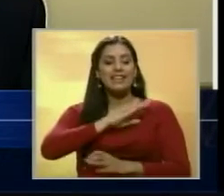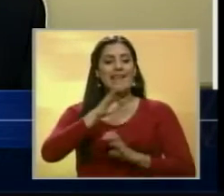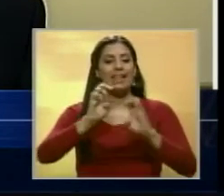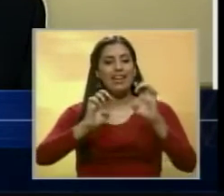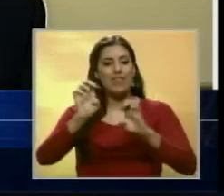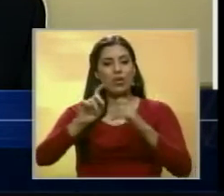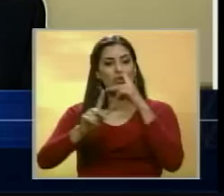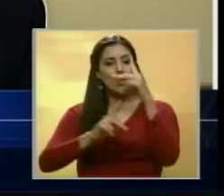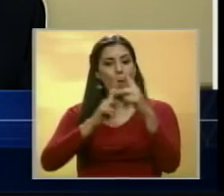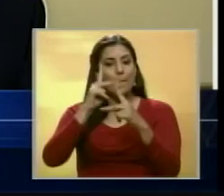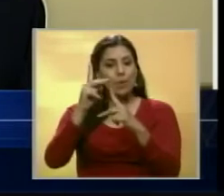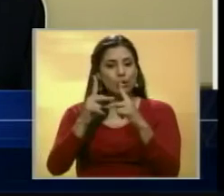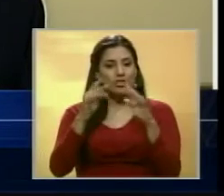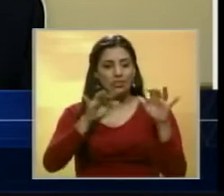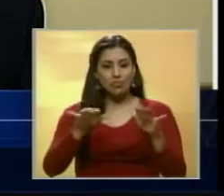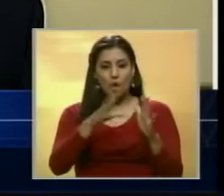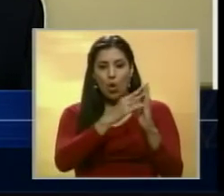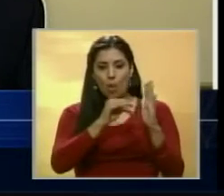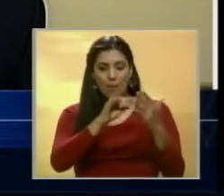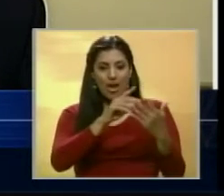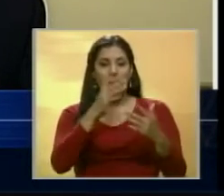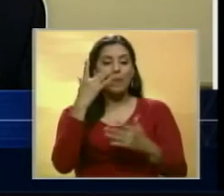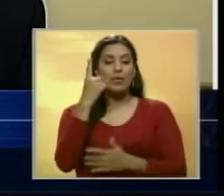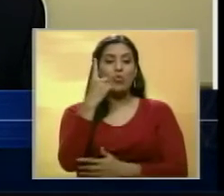a ese proceso de digitalización